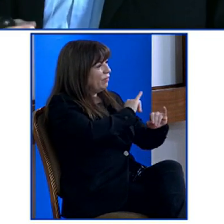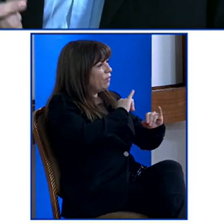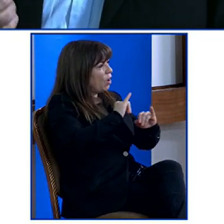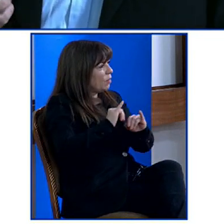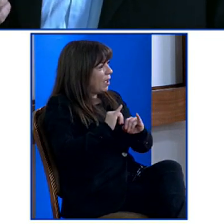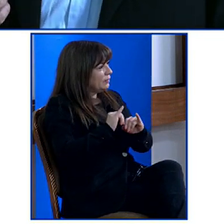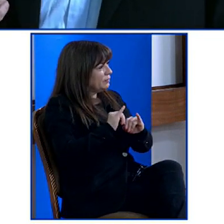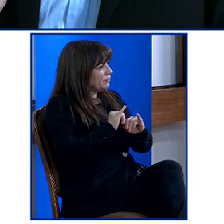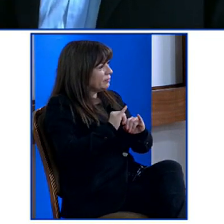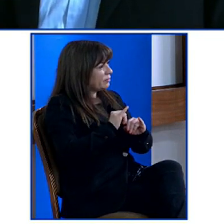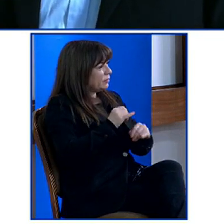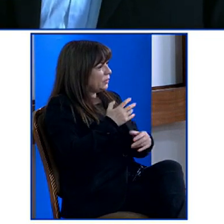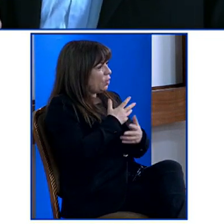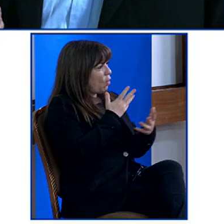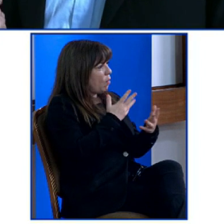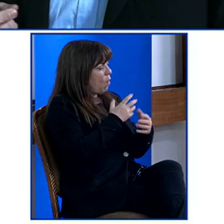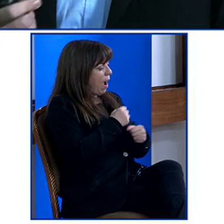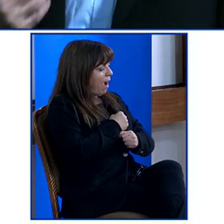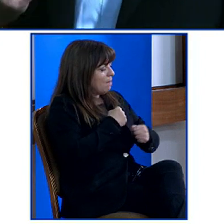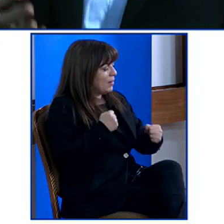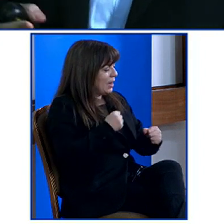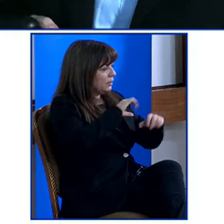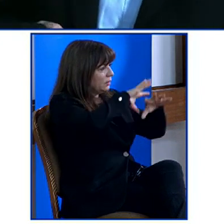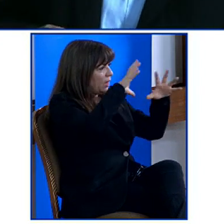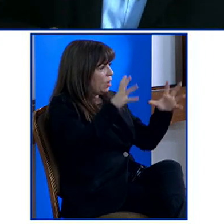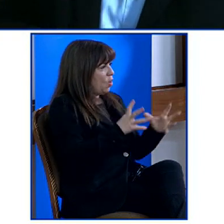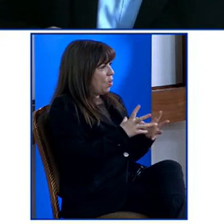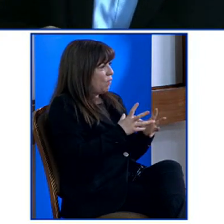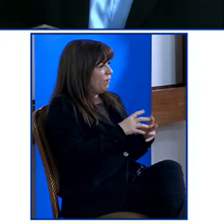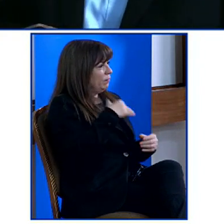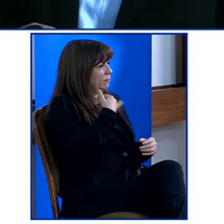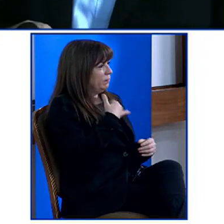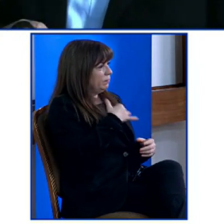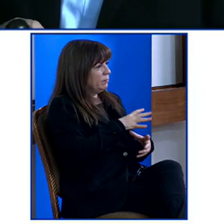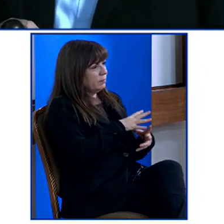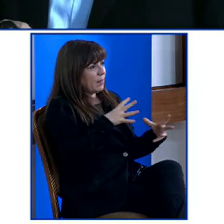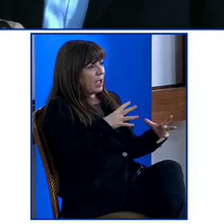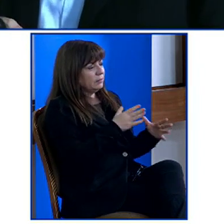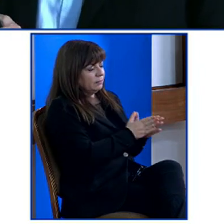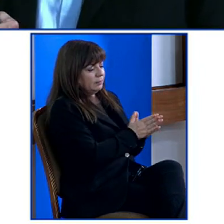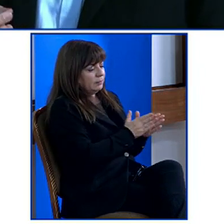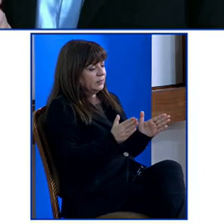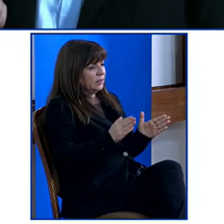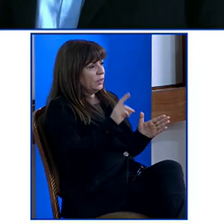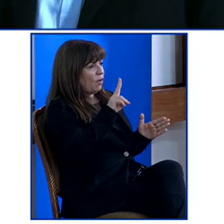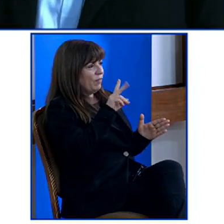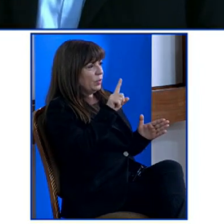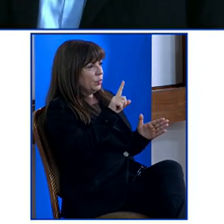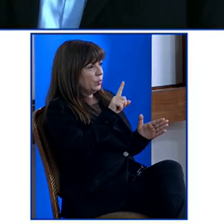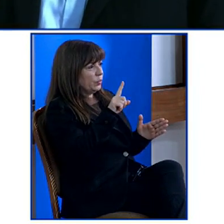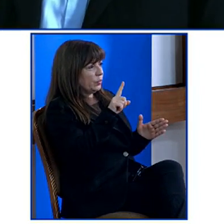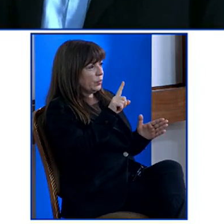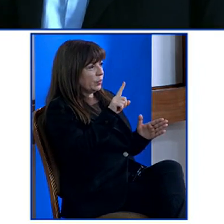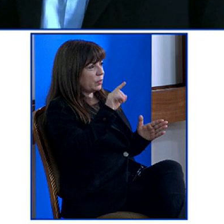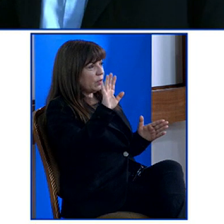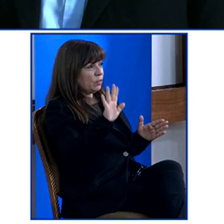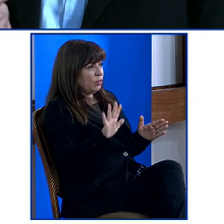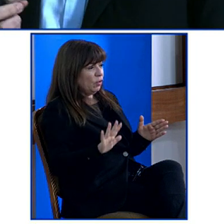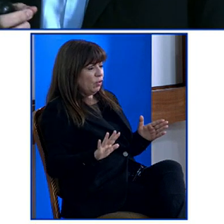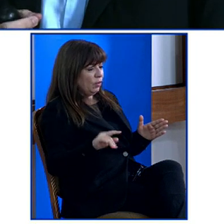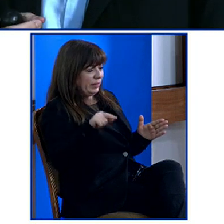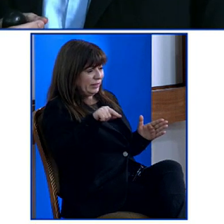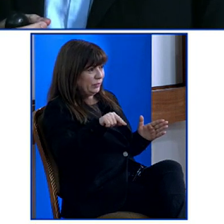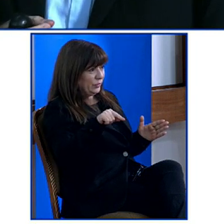Countdown como la amenaza global más importante del siglo XXI. Y las condiciones, también como se